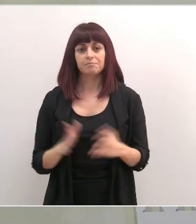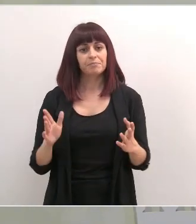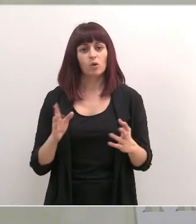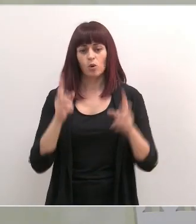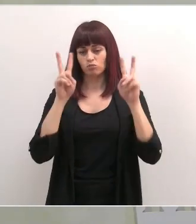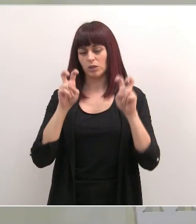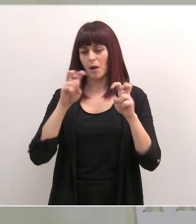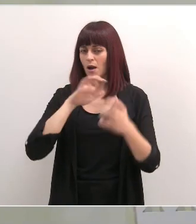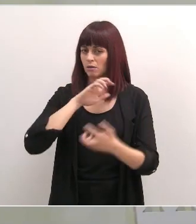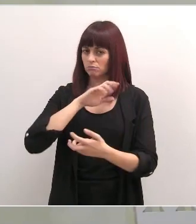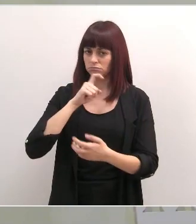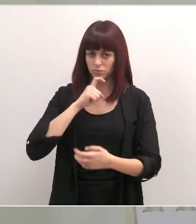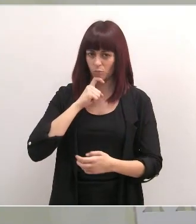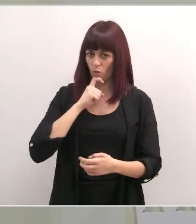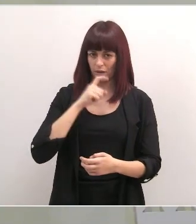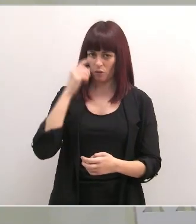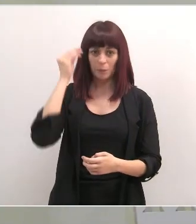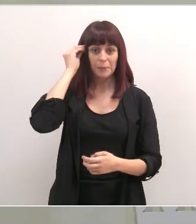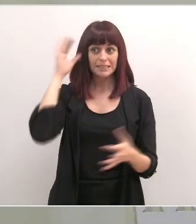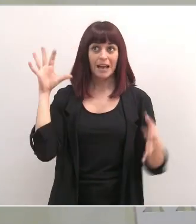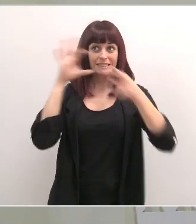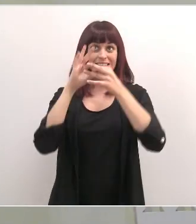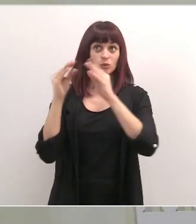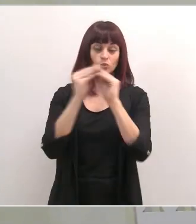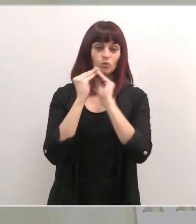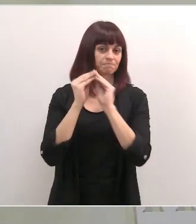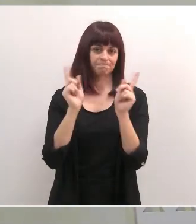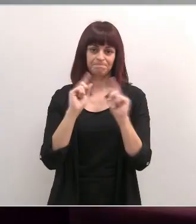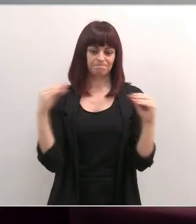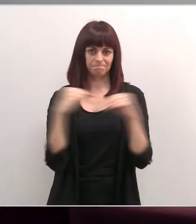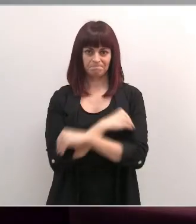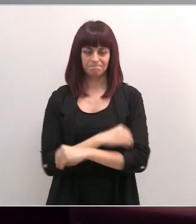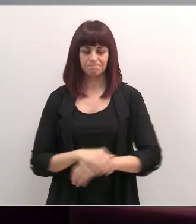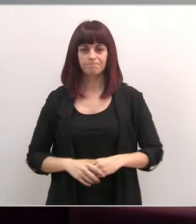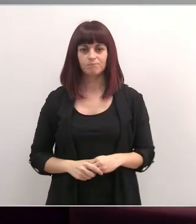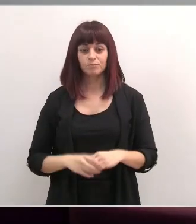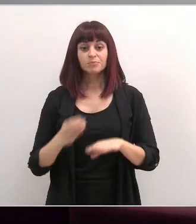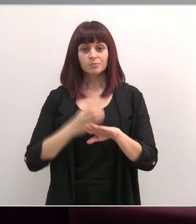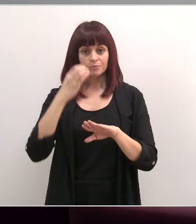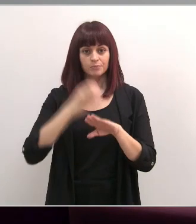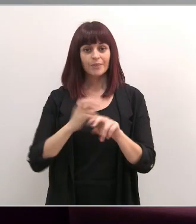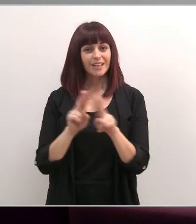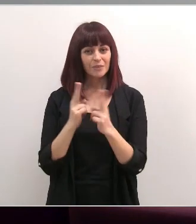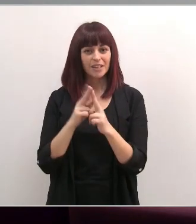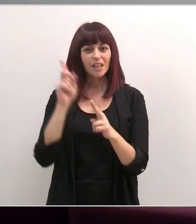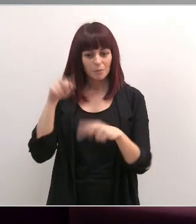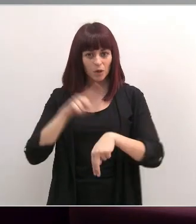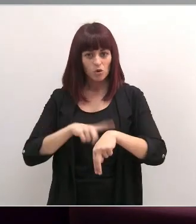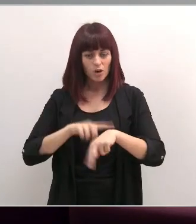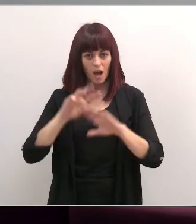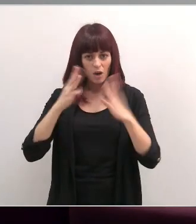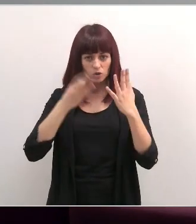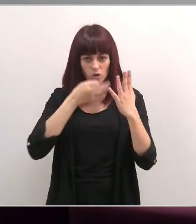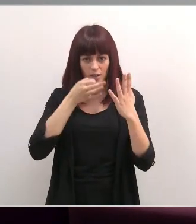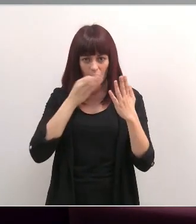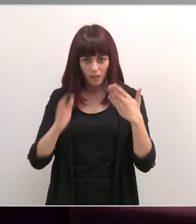controversia al respecto, que no crea que haya unidad en este sentido, ¿no? Consejero, en Aleido y en Librilla también cerrarían a las 8 de la tarde los